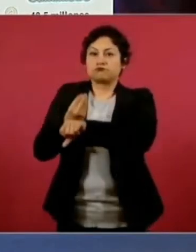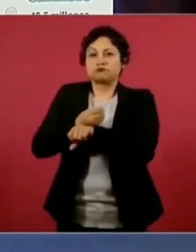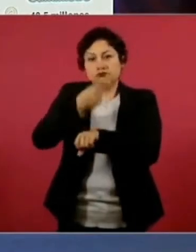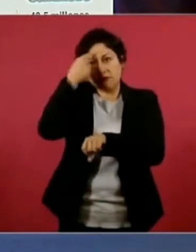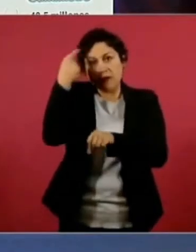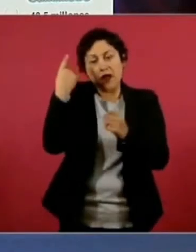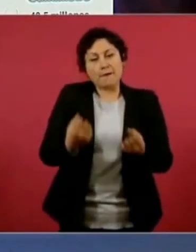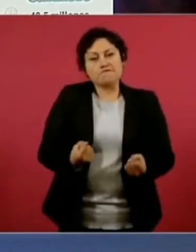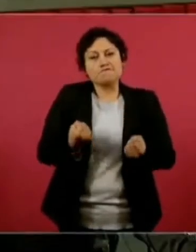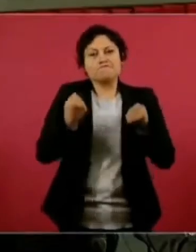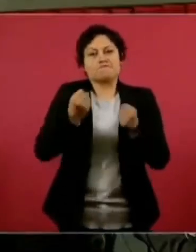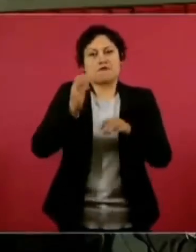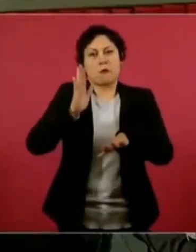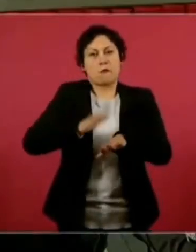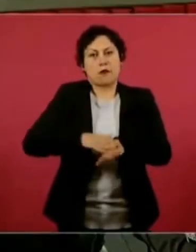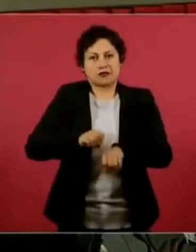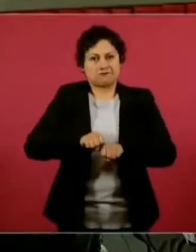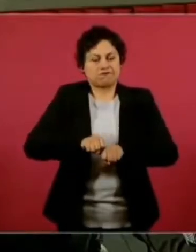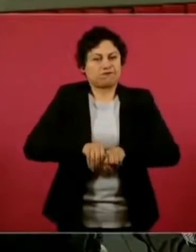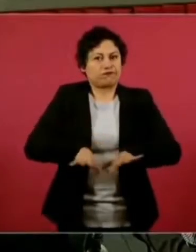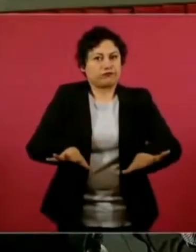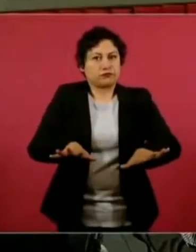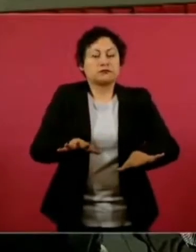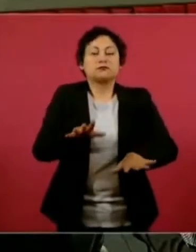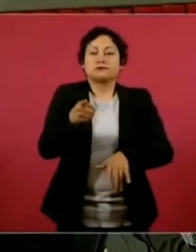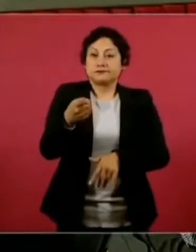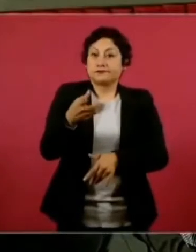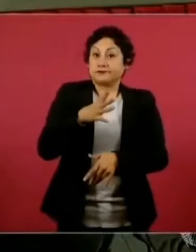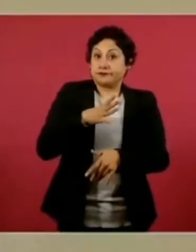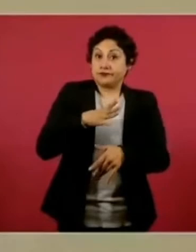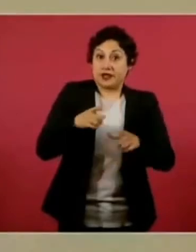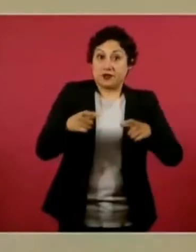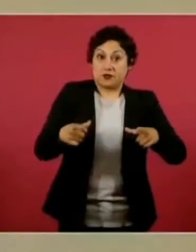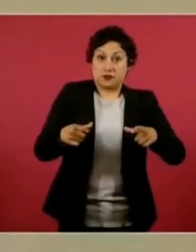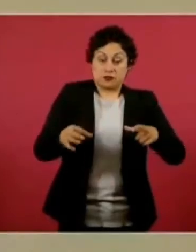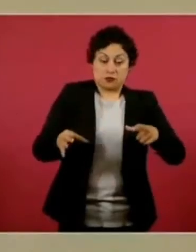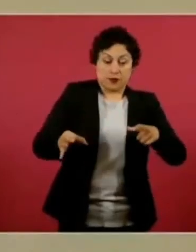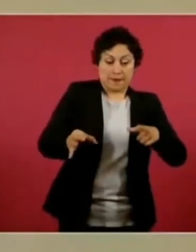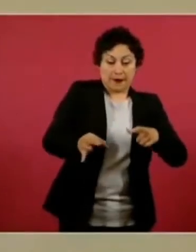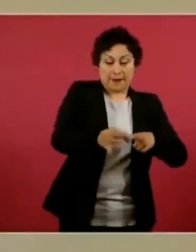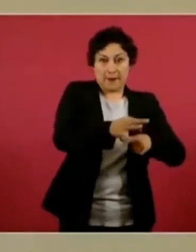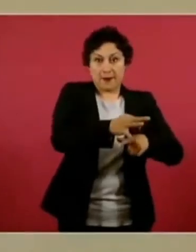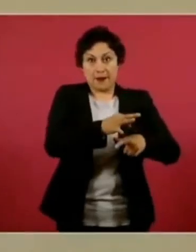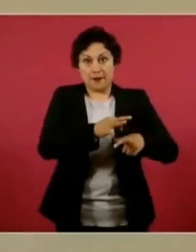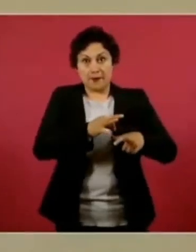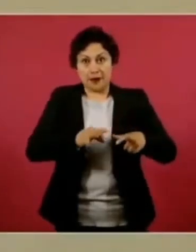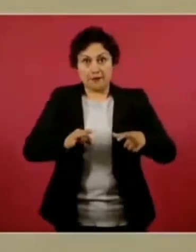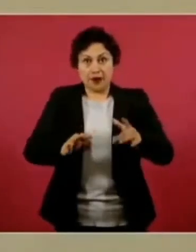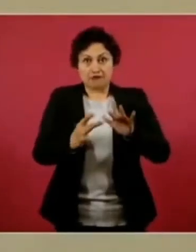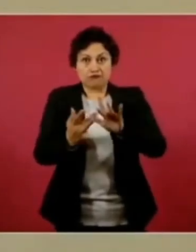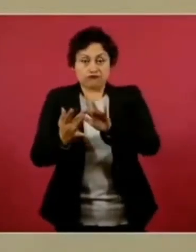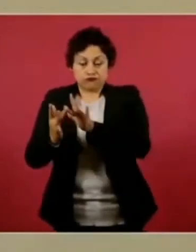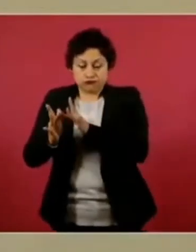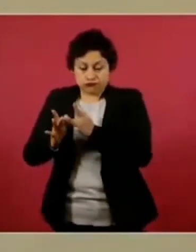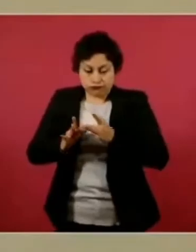eléctrica. Cuando tengo un anillo y tengo alguna afectación en los puntos que conforman esa periferia en un circuito